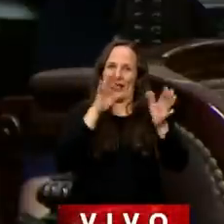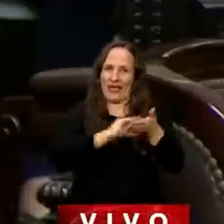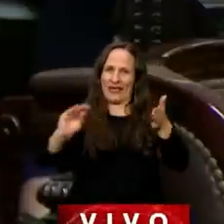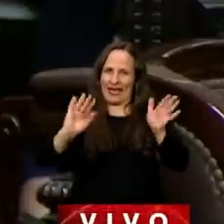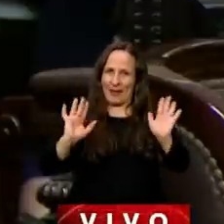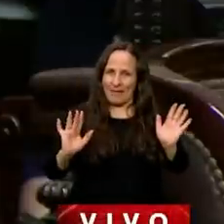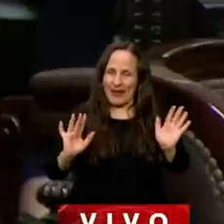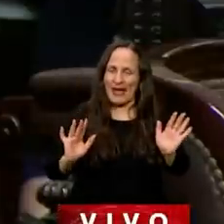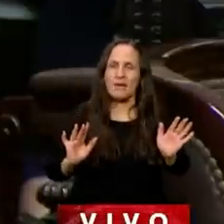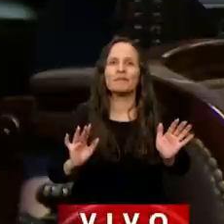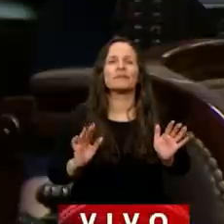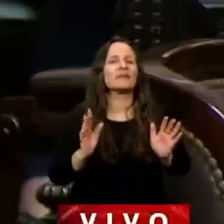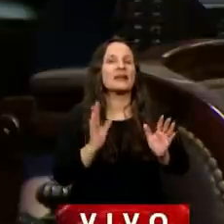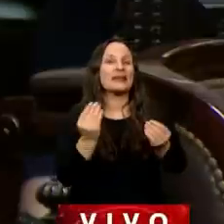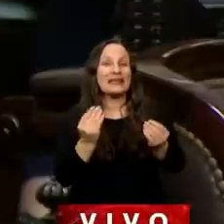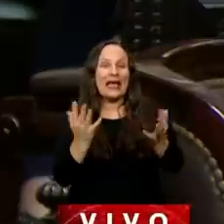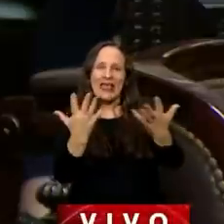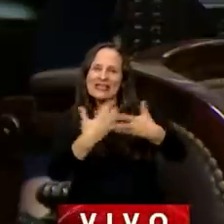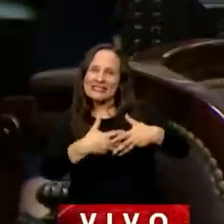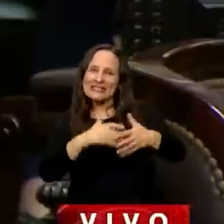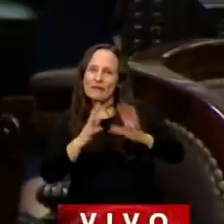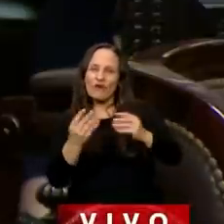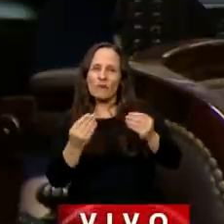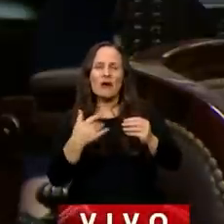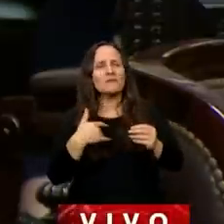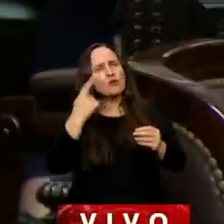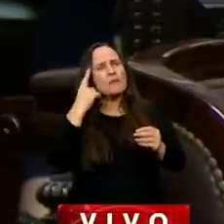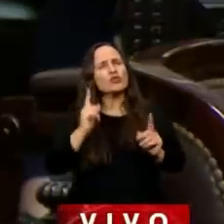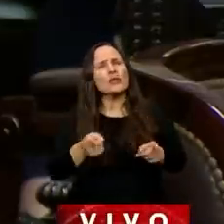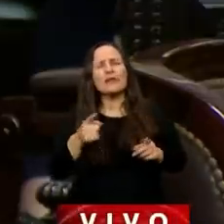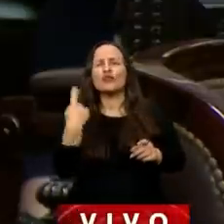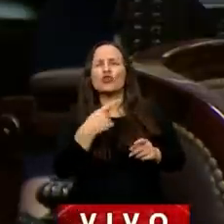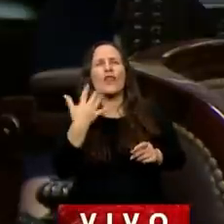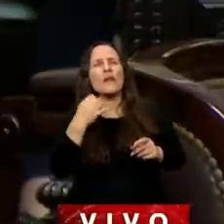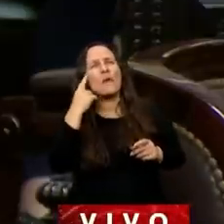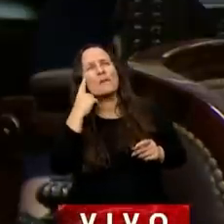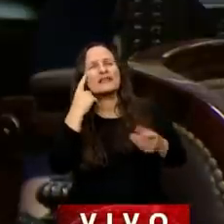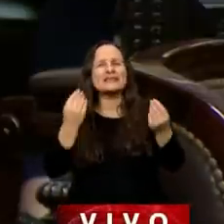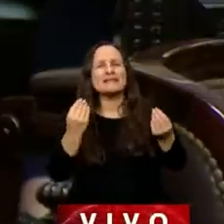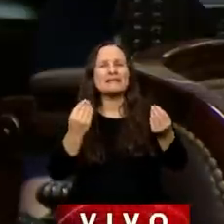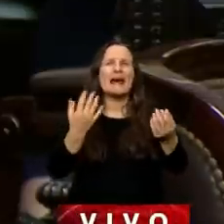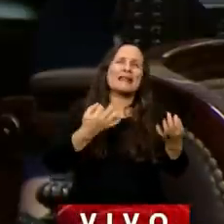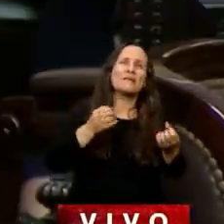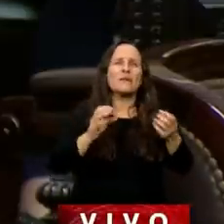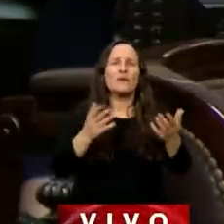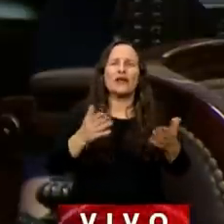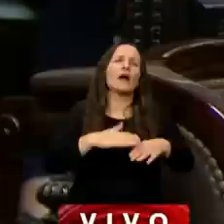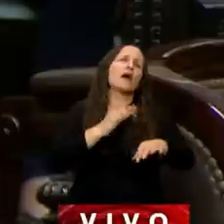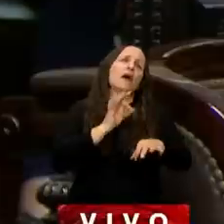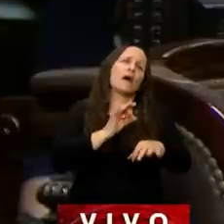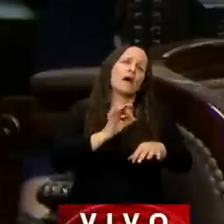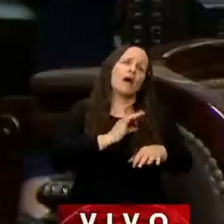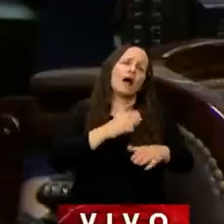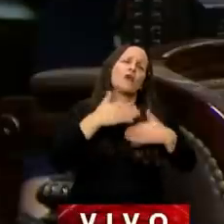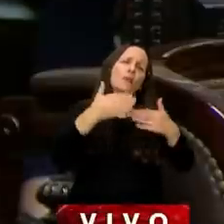misma del sistema. Nosotros sentimos, y creo que además es una autocrítica colectiva, porque como bien señalaba el diputado preopinante, son prórrogas sucesivas de